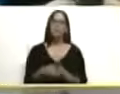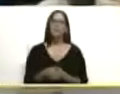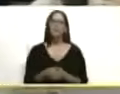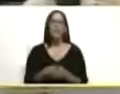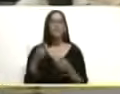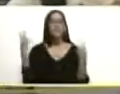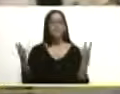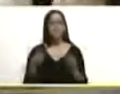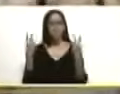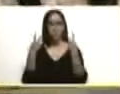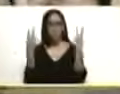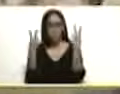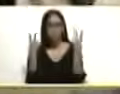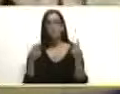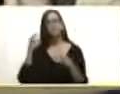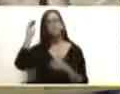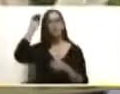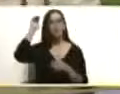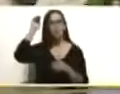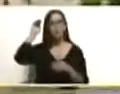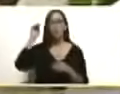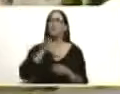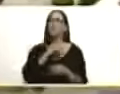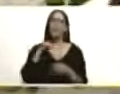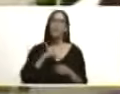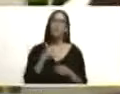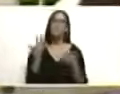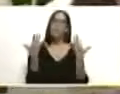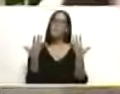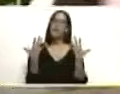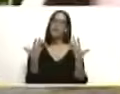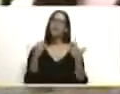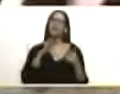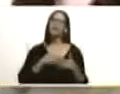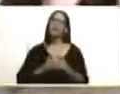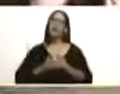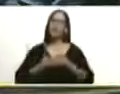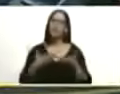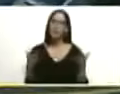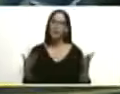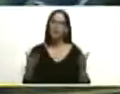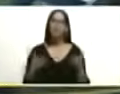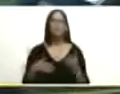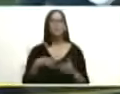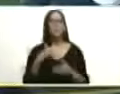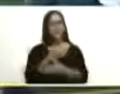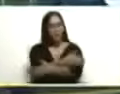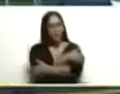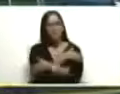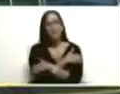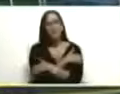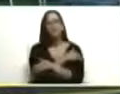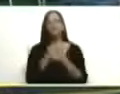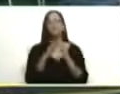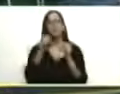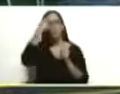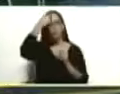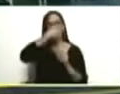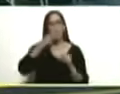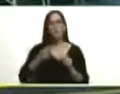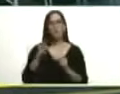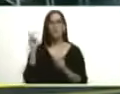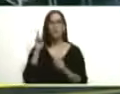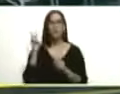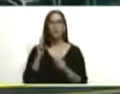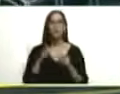de victoria, de futuro, y que nuestras manos están abiertas para el abrazo de todo el pueblo venezolano,